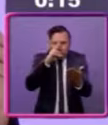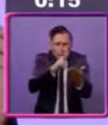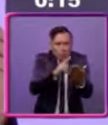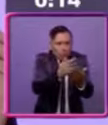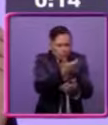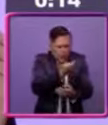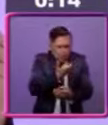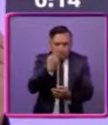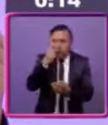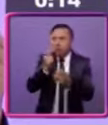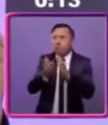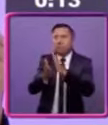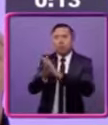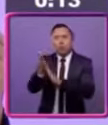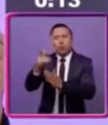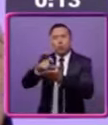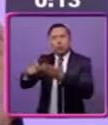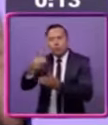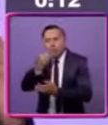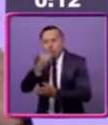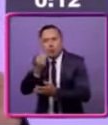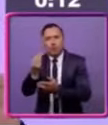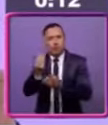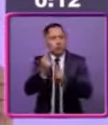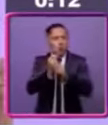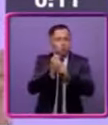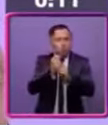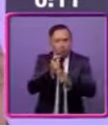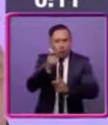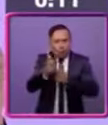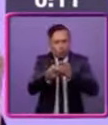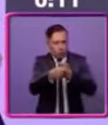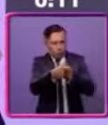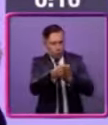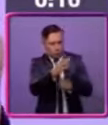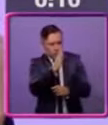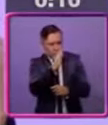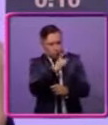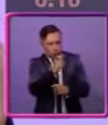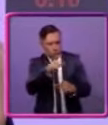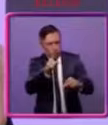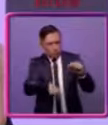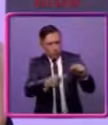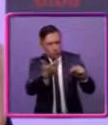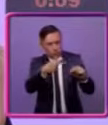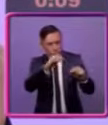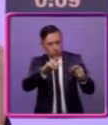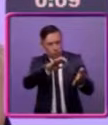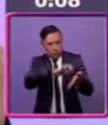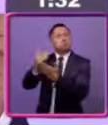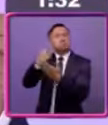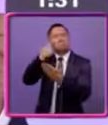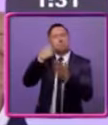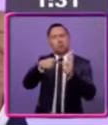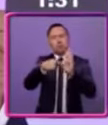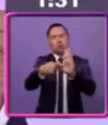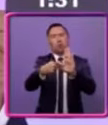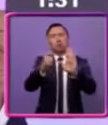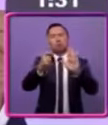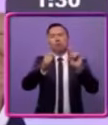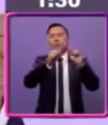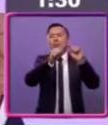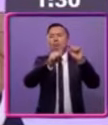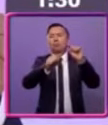les vamos a echar la culpa exclusivamente a los candidatos aunque sabemos que los que negocian el el de